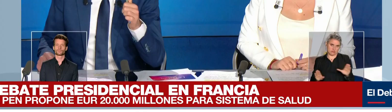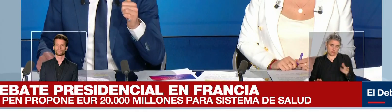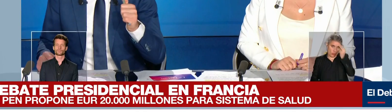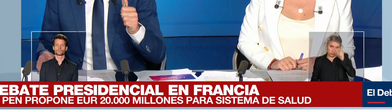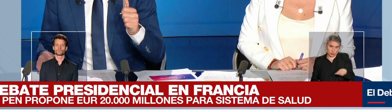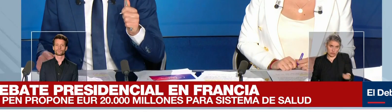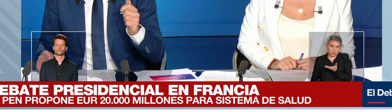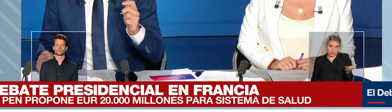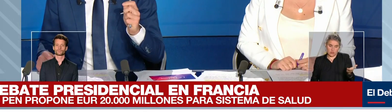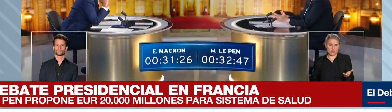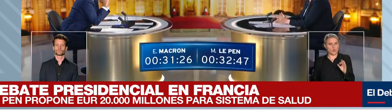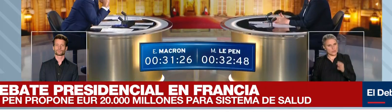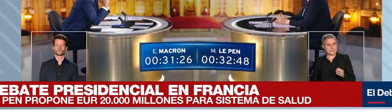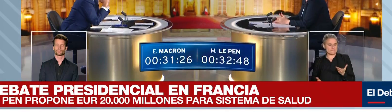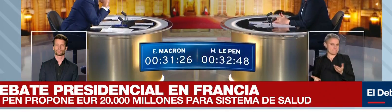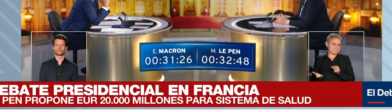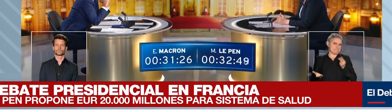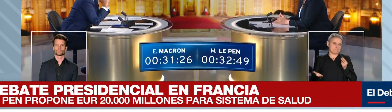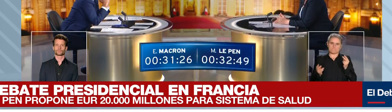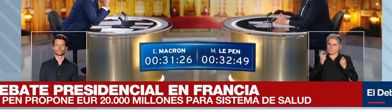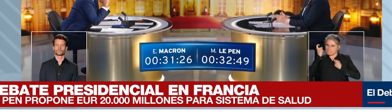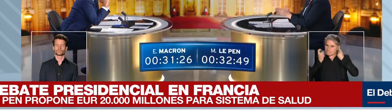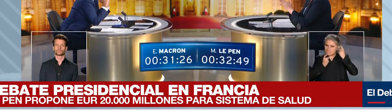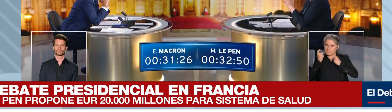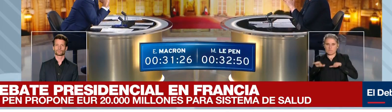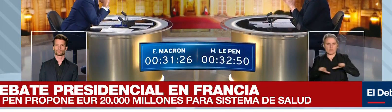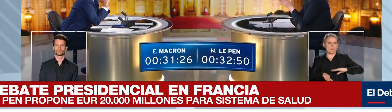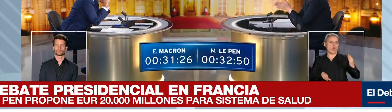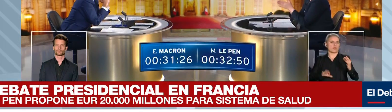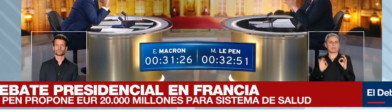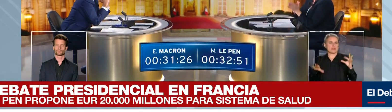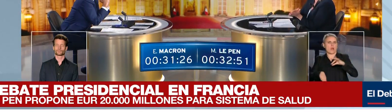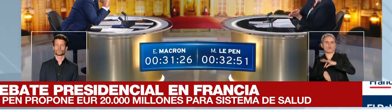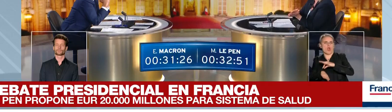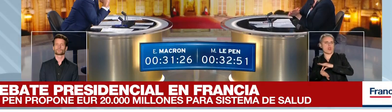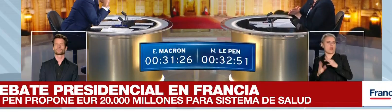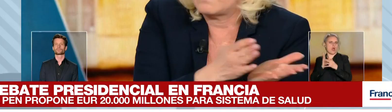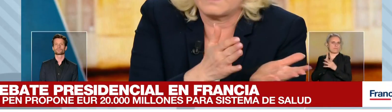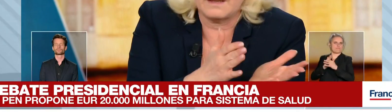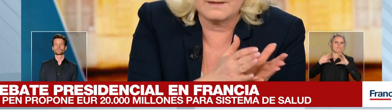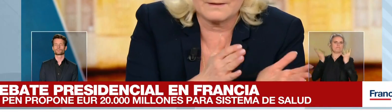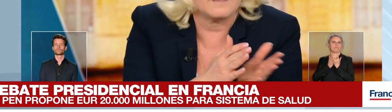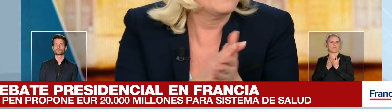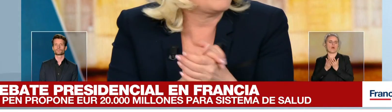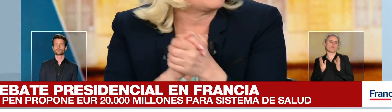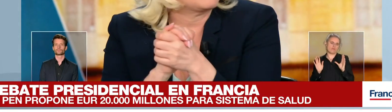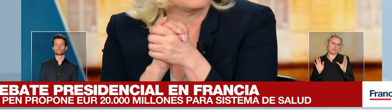bien, es comprensible. Entonces hay que reflexionar sobre un modelo mutualista que me parece mucho más